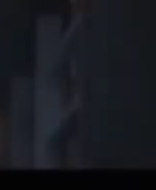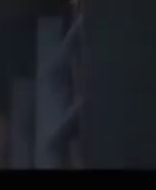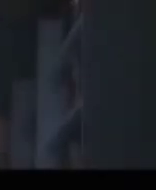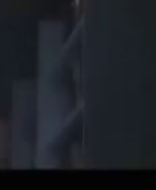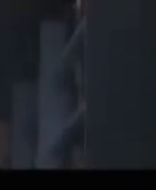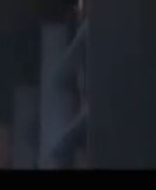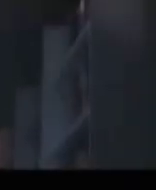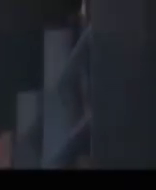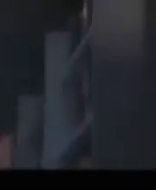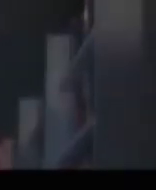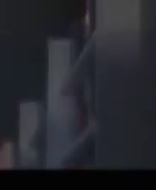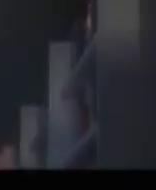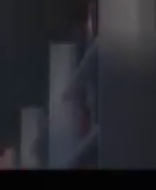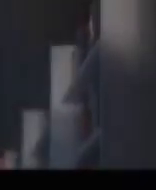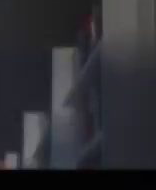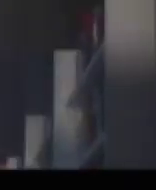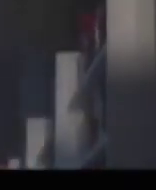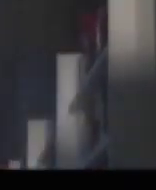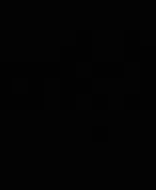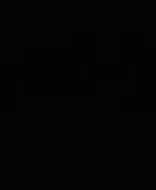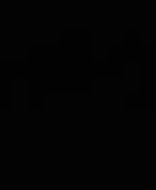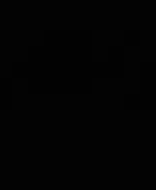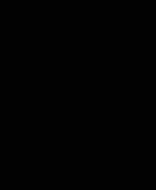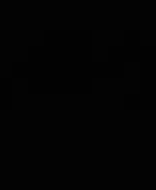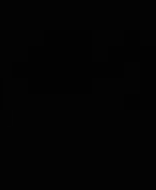War is a universal language.